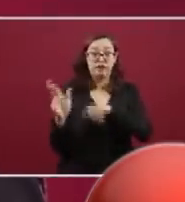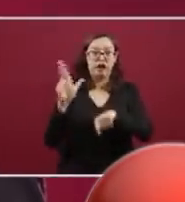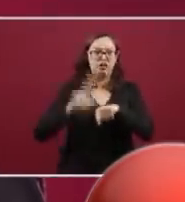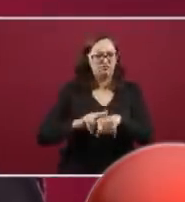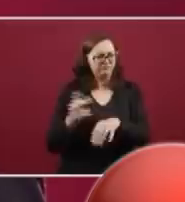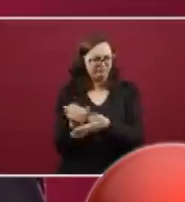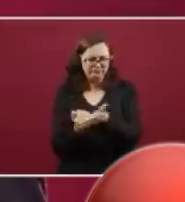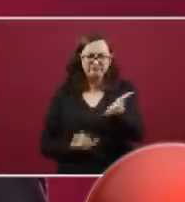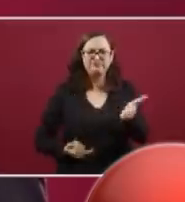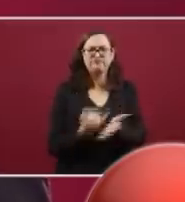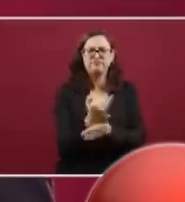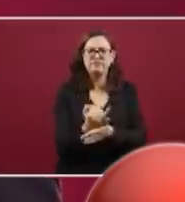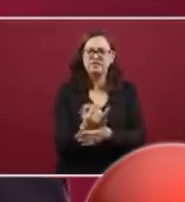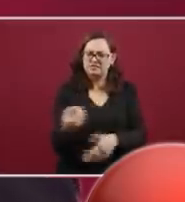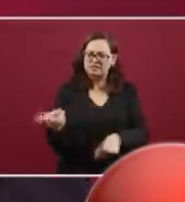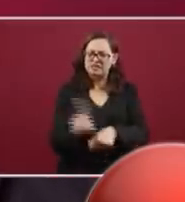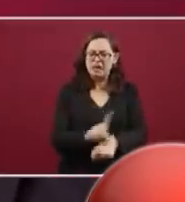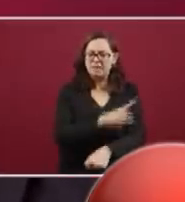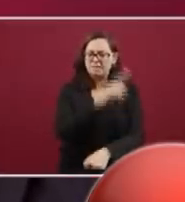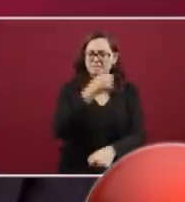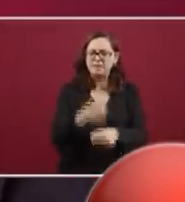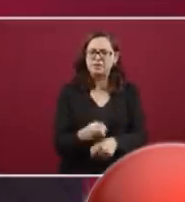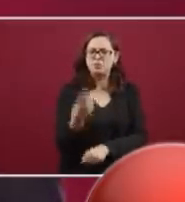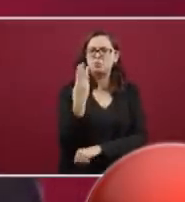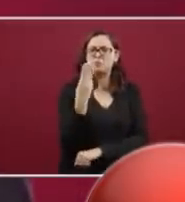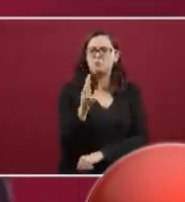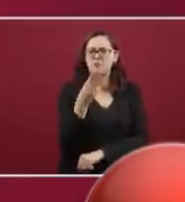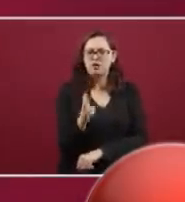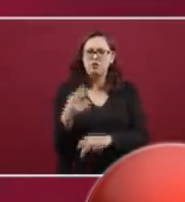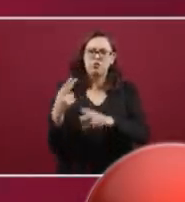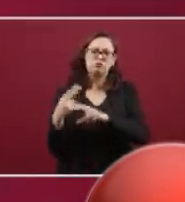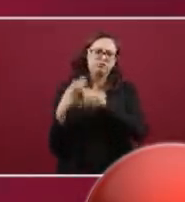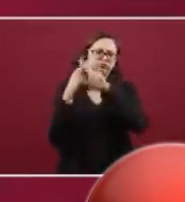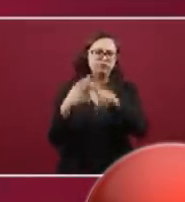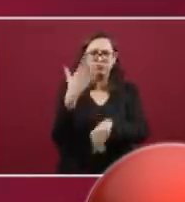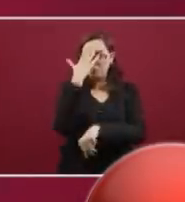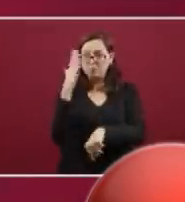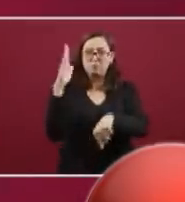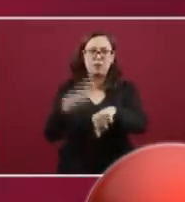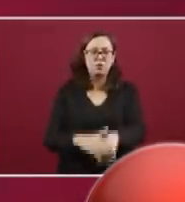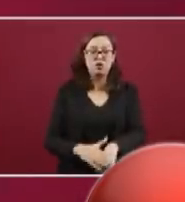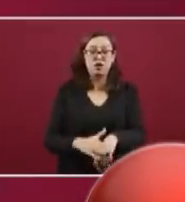el 1 de mayo, y se recuerda en todo el mundo.